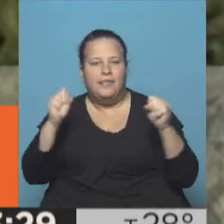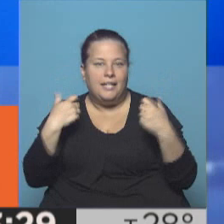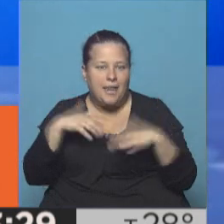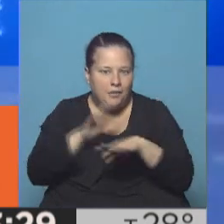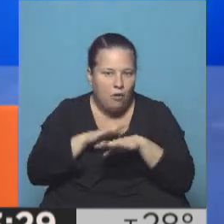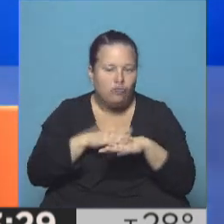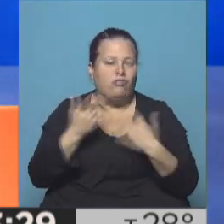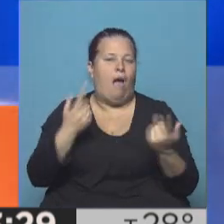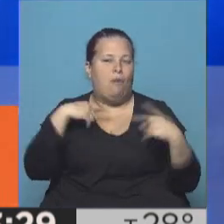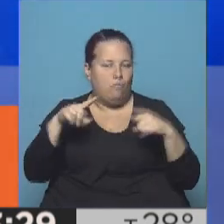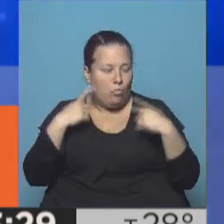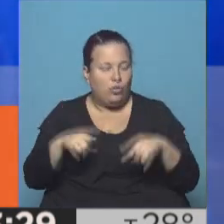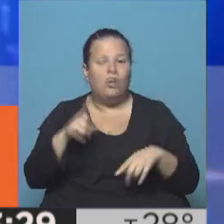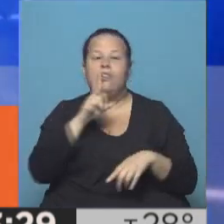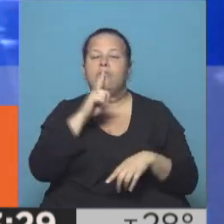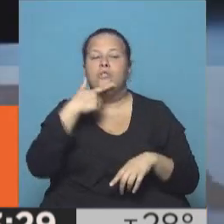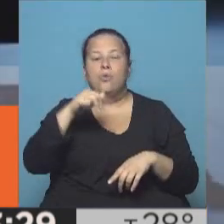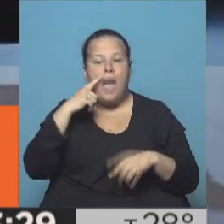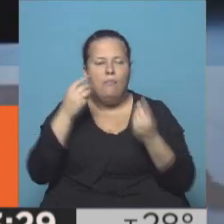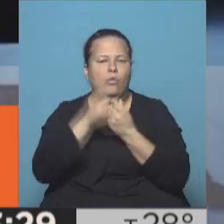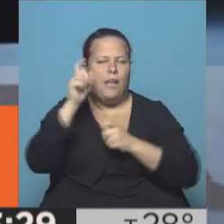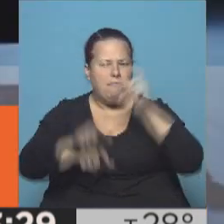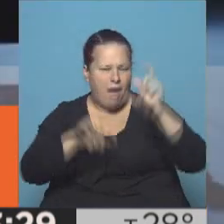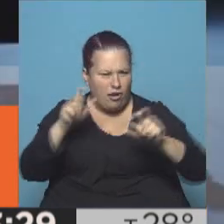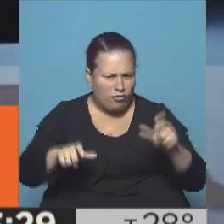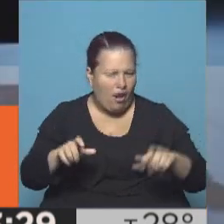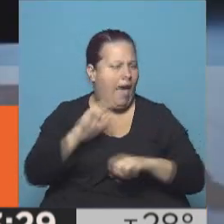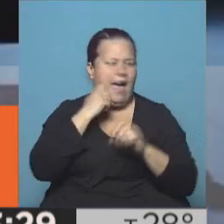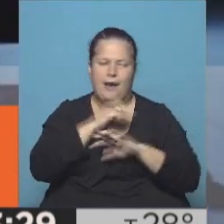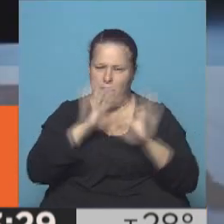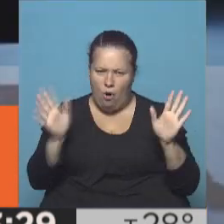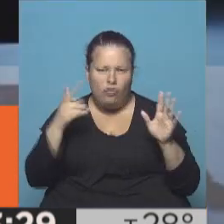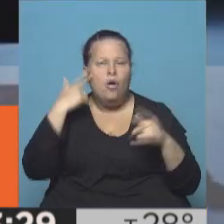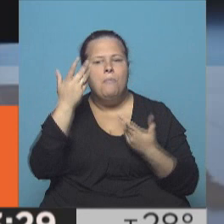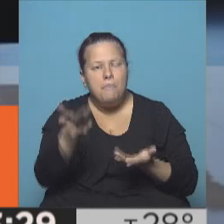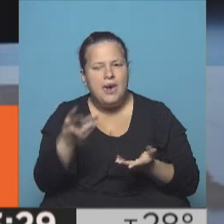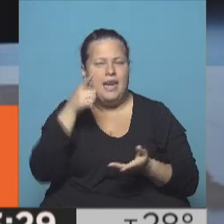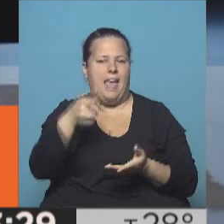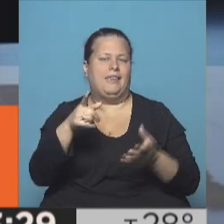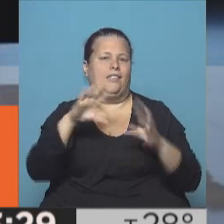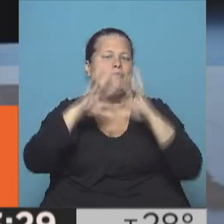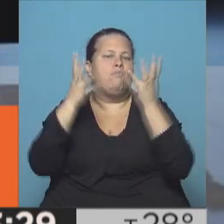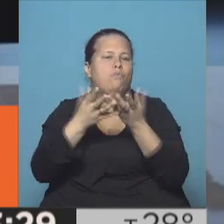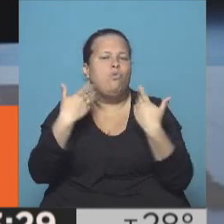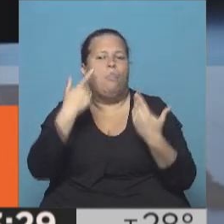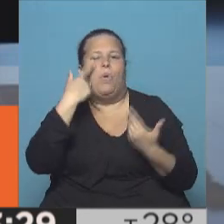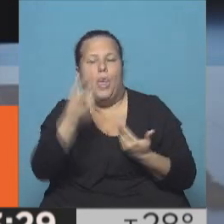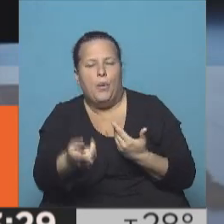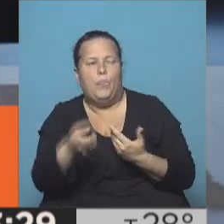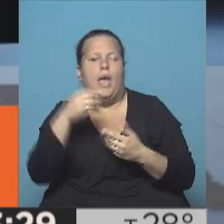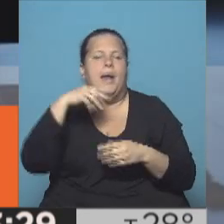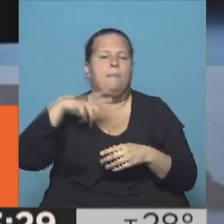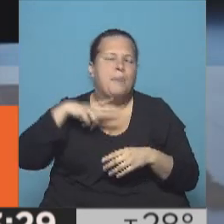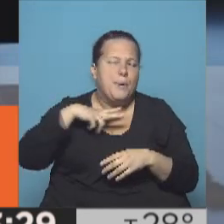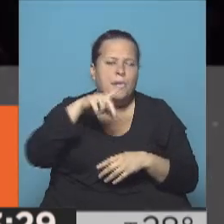exigencia como músicos. Tsunami, un océano de gente, es fantástico acercarse a ese universo donde uno puede ver en la